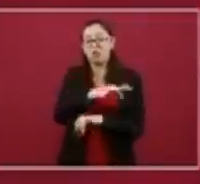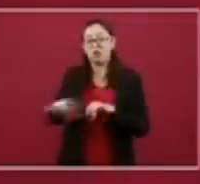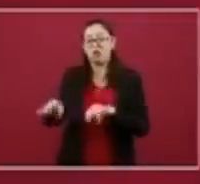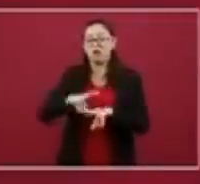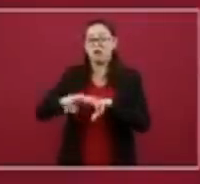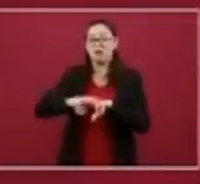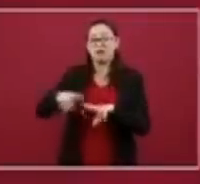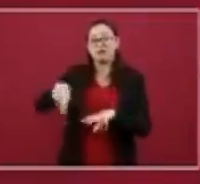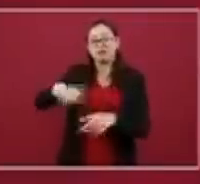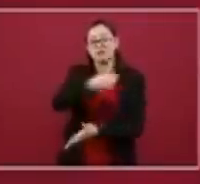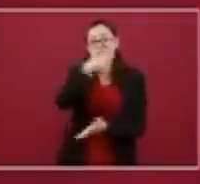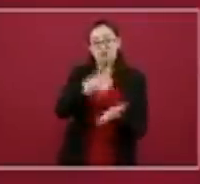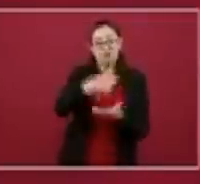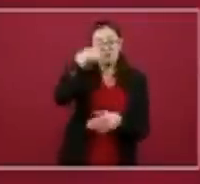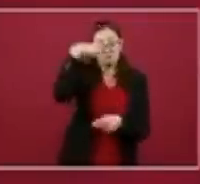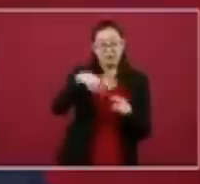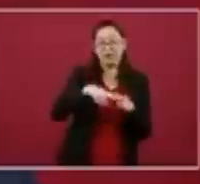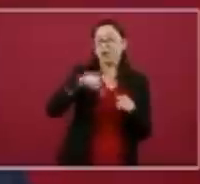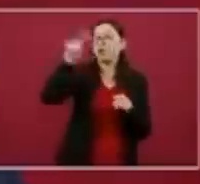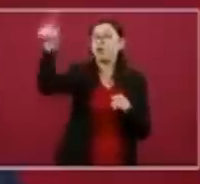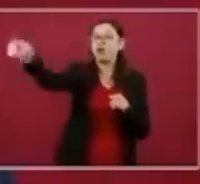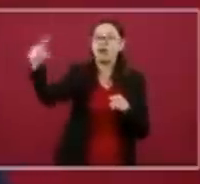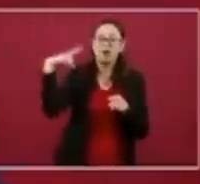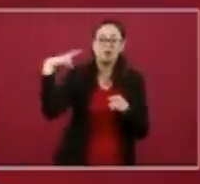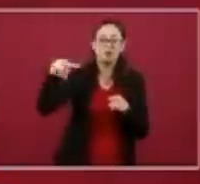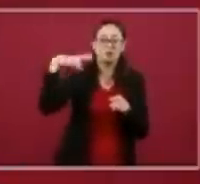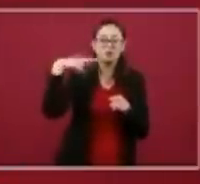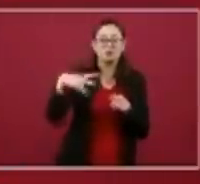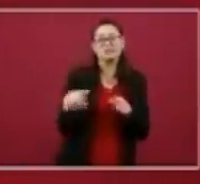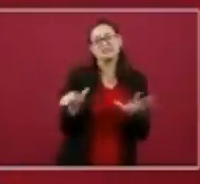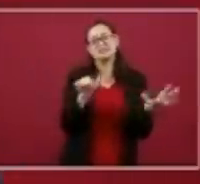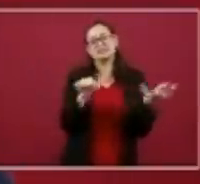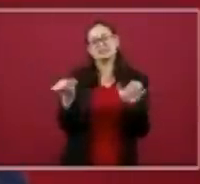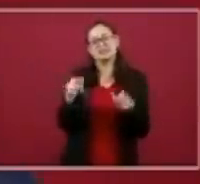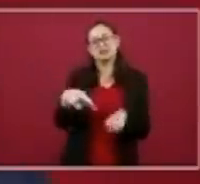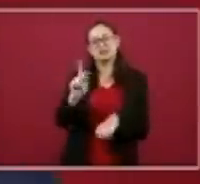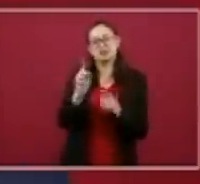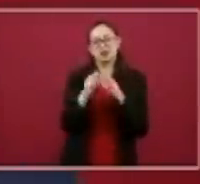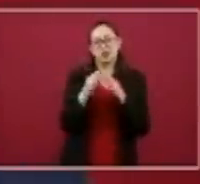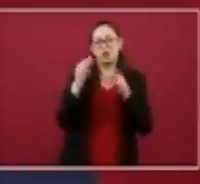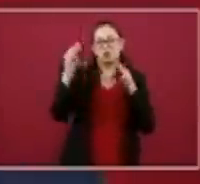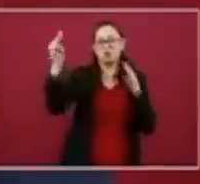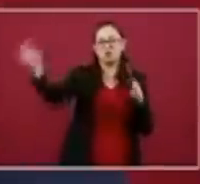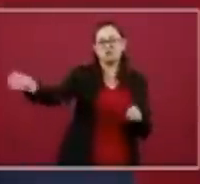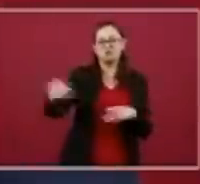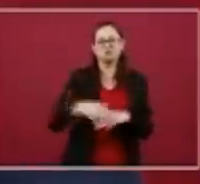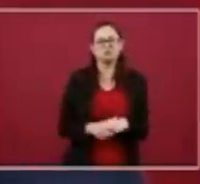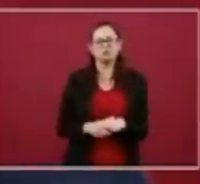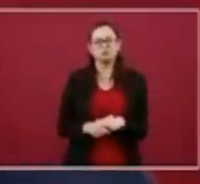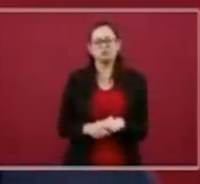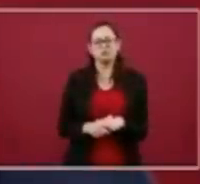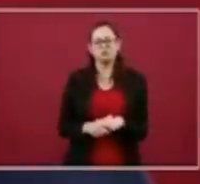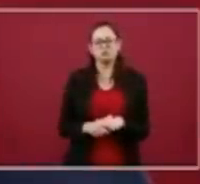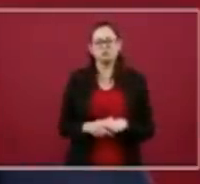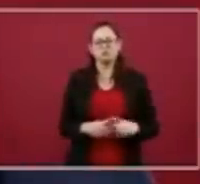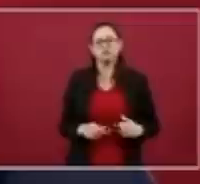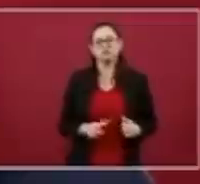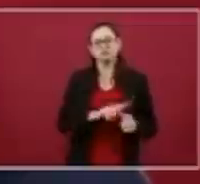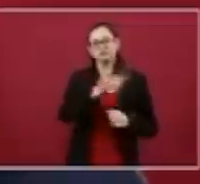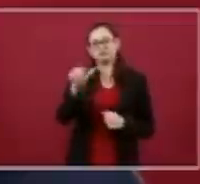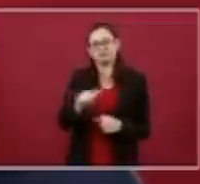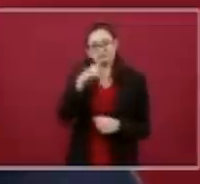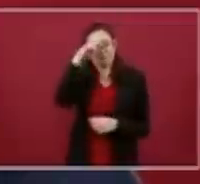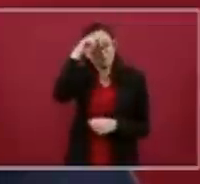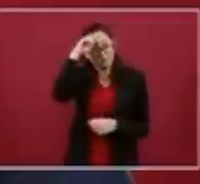de México a Veracruz, poco más de 600 kilómetros. Y Porfirio Díaz hizo más